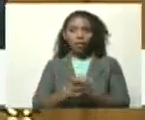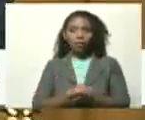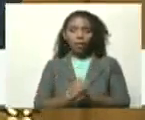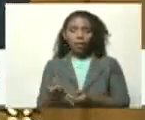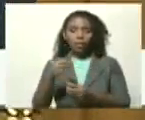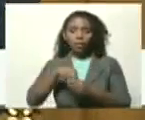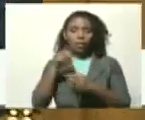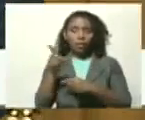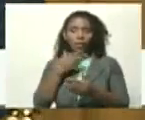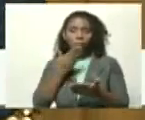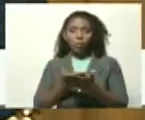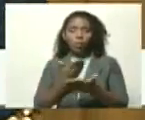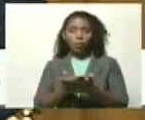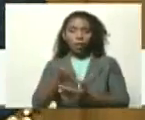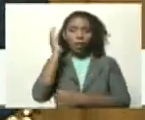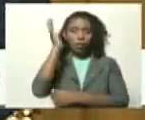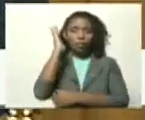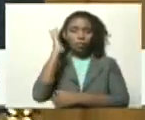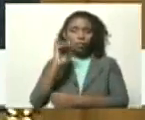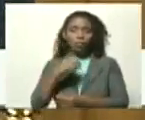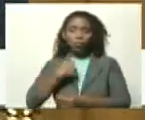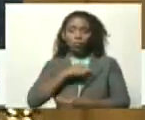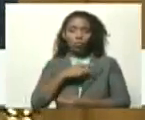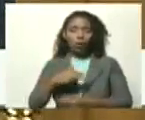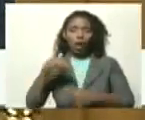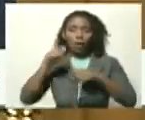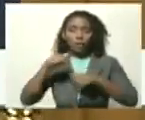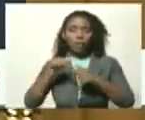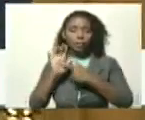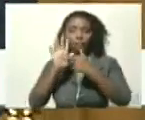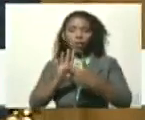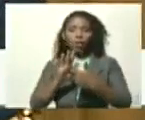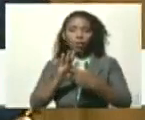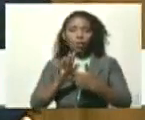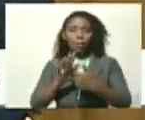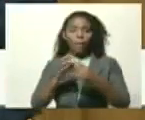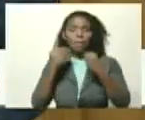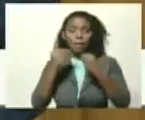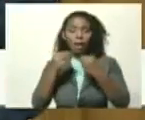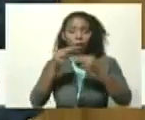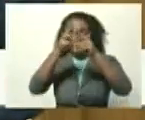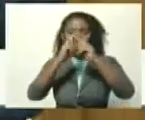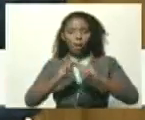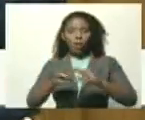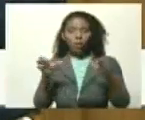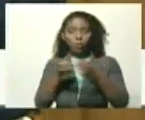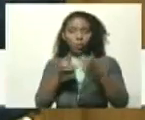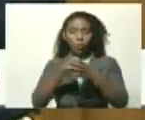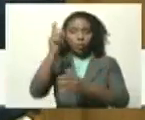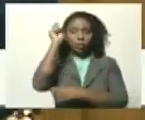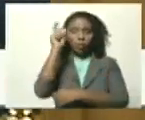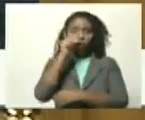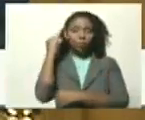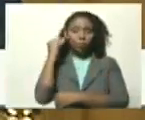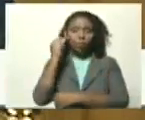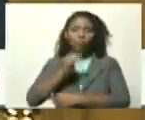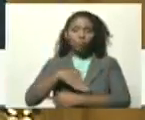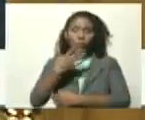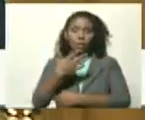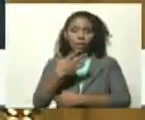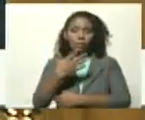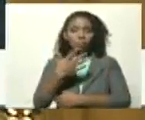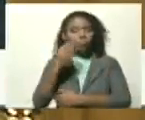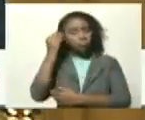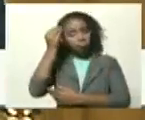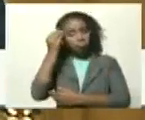de esta propuesta parlamentaria, aquí está para que la honorable Cámara y sus diputados puedan